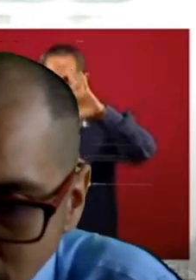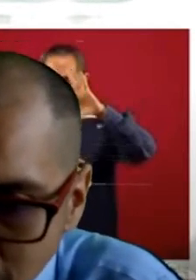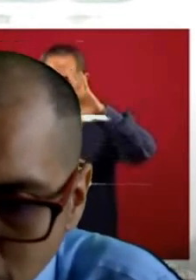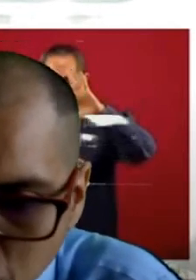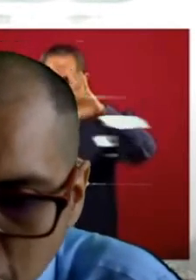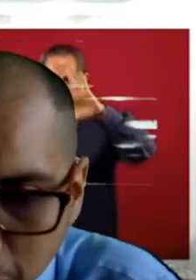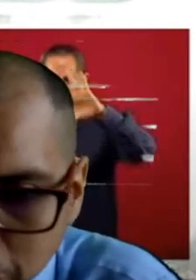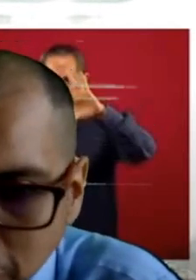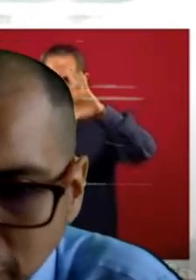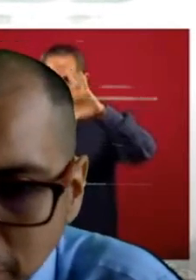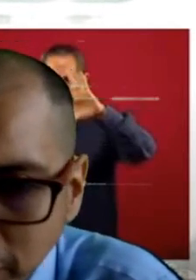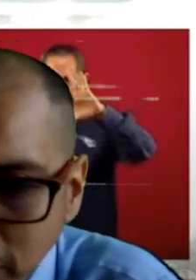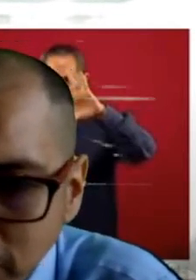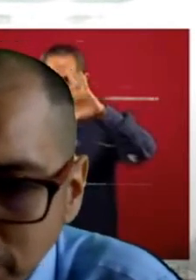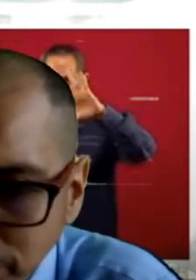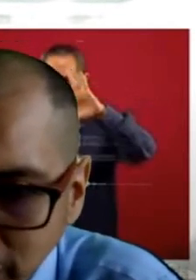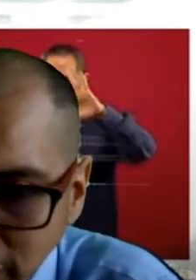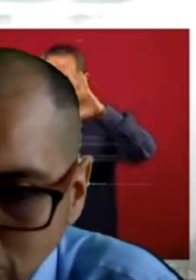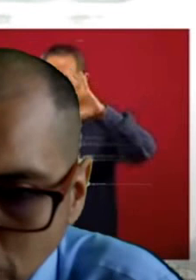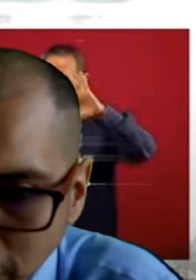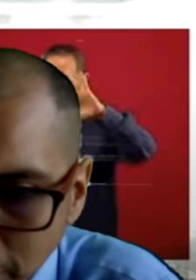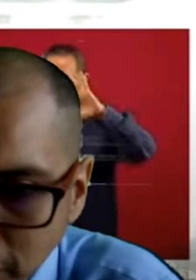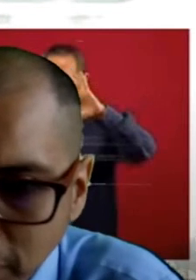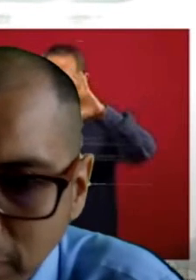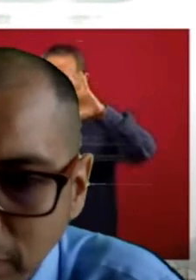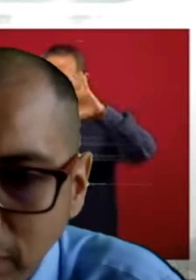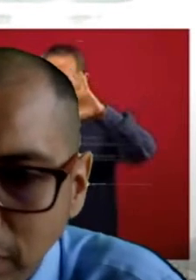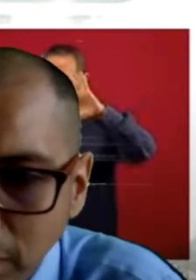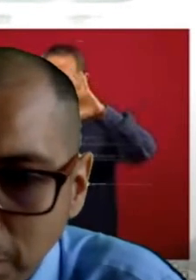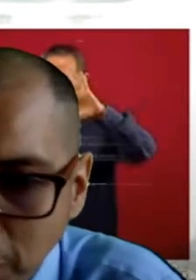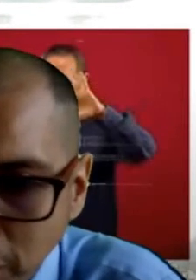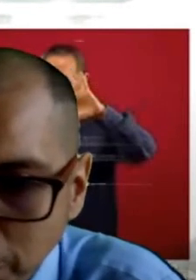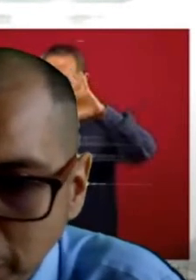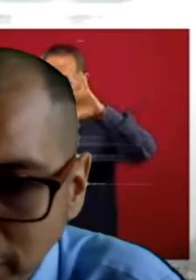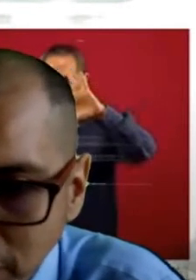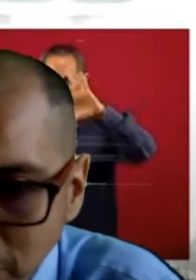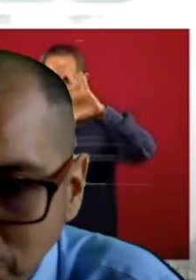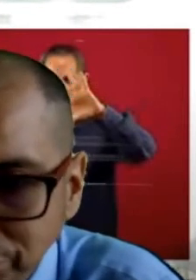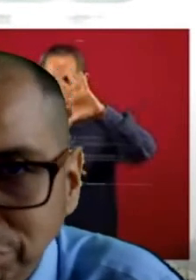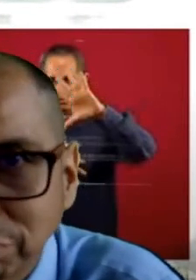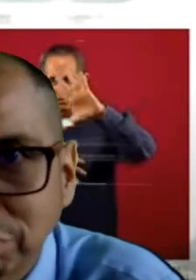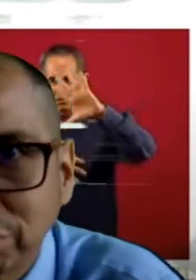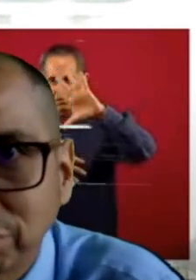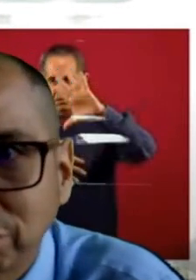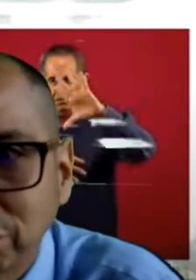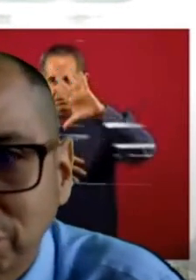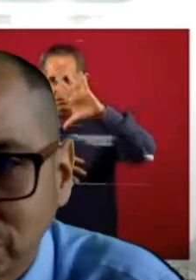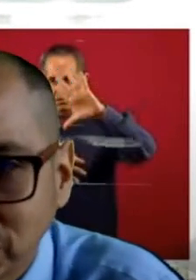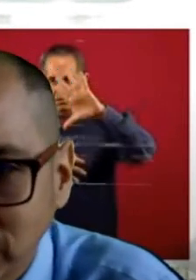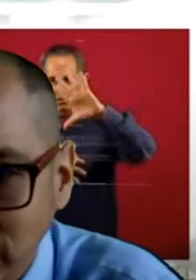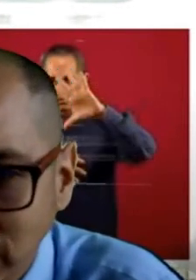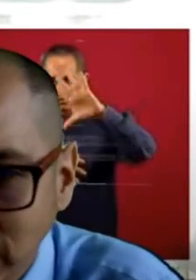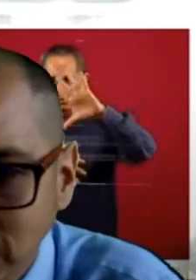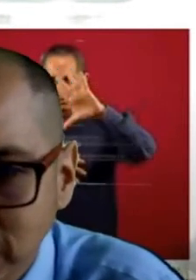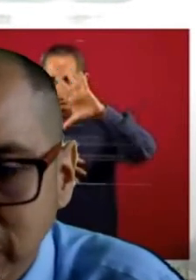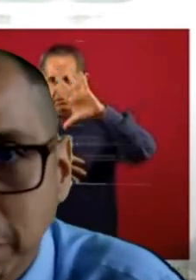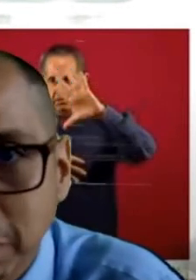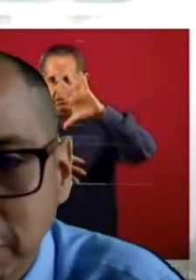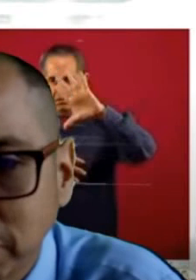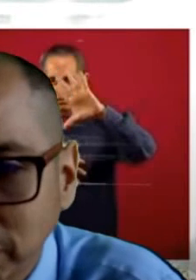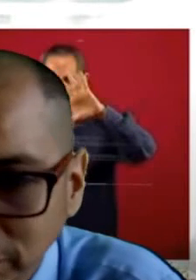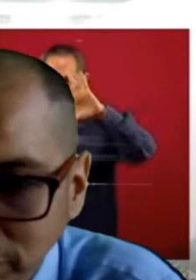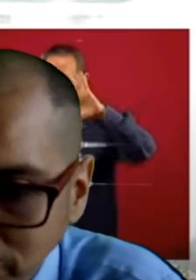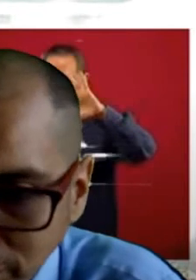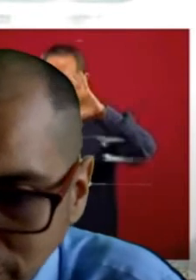iba muchísimo mejor que méxico de la curva de méxico pero de repente al dedo está